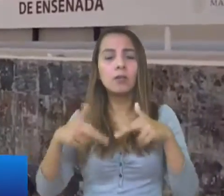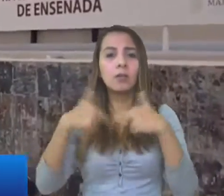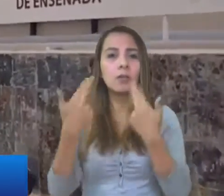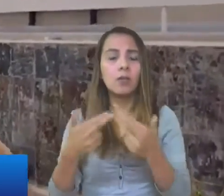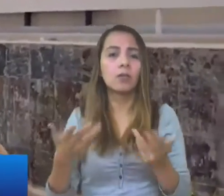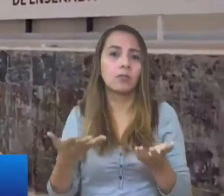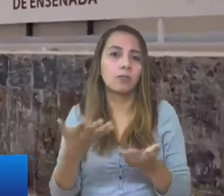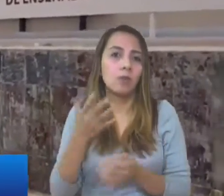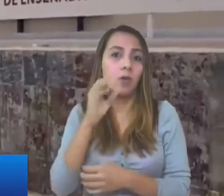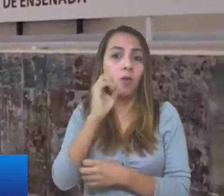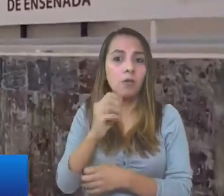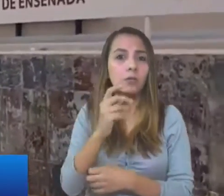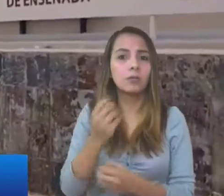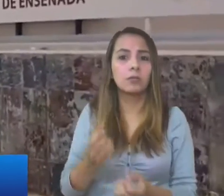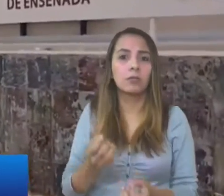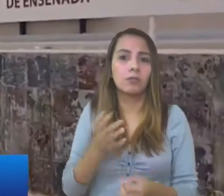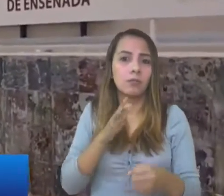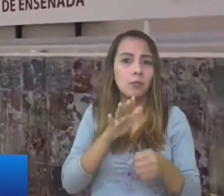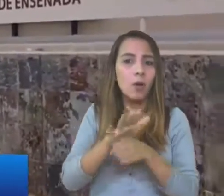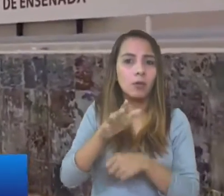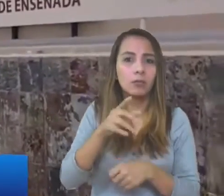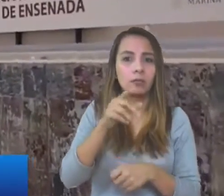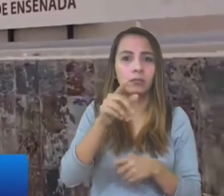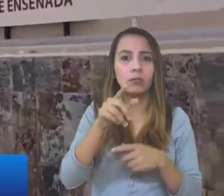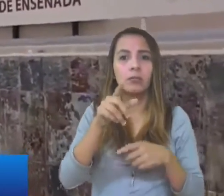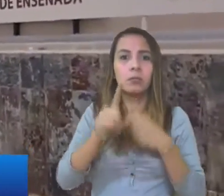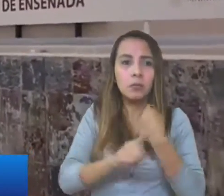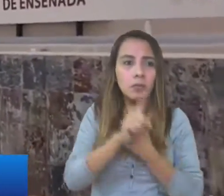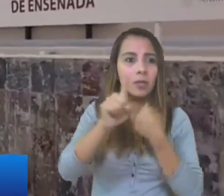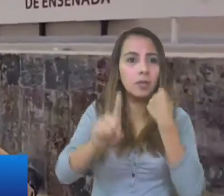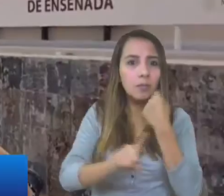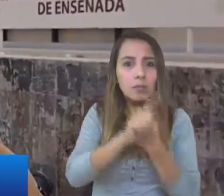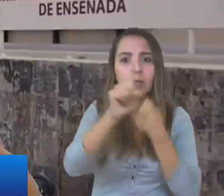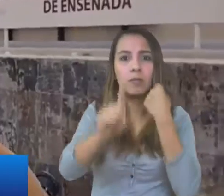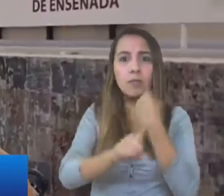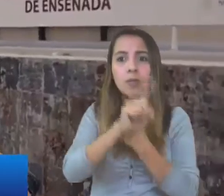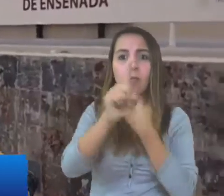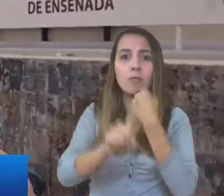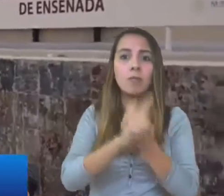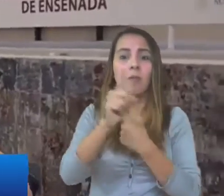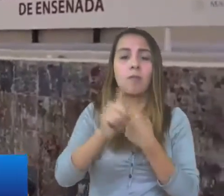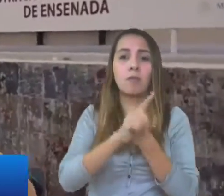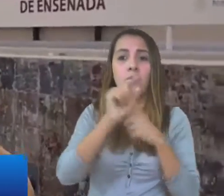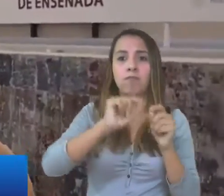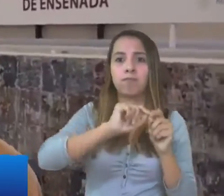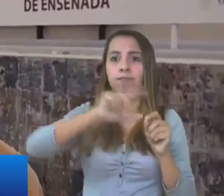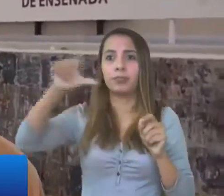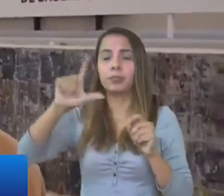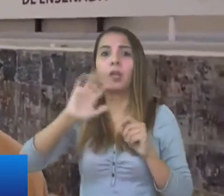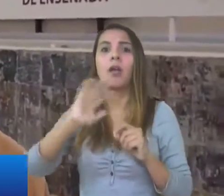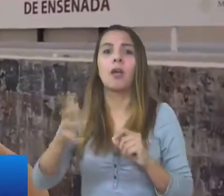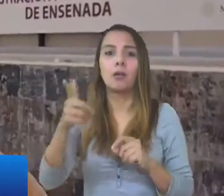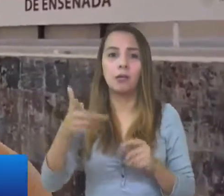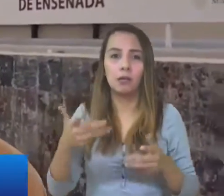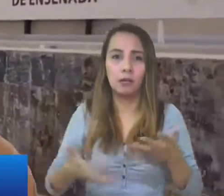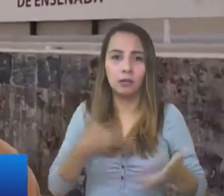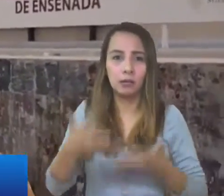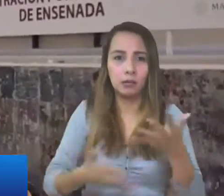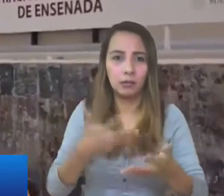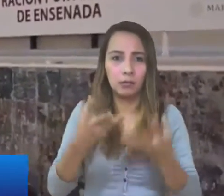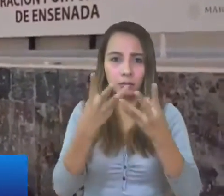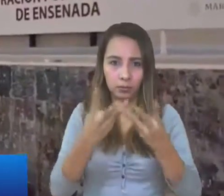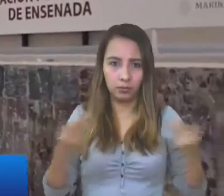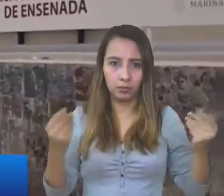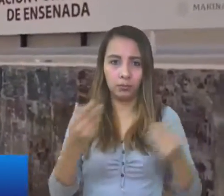de problemáticas se tiene que dar para que se llegue a una solución. ¿Cómo lo consideras tú? Te escucho